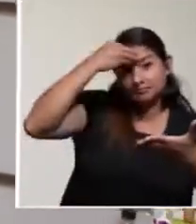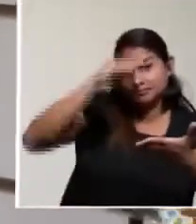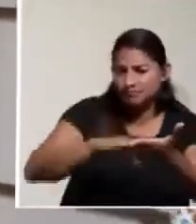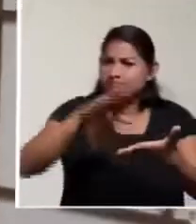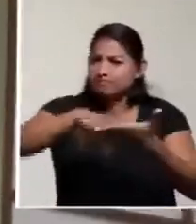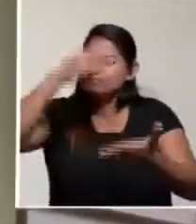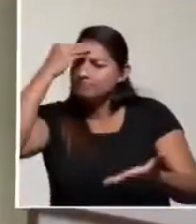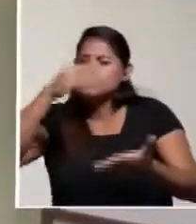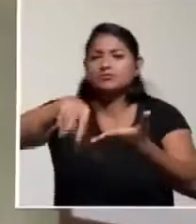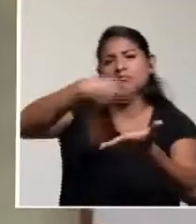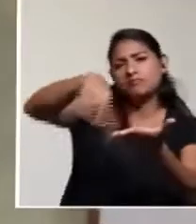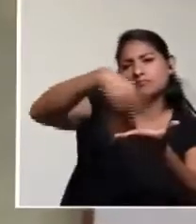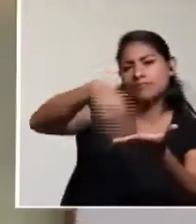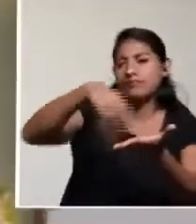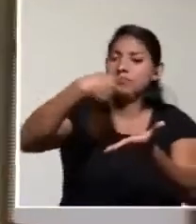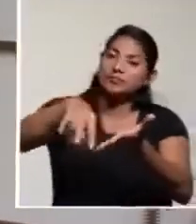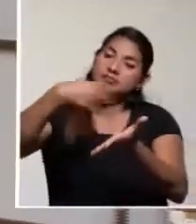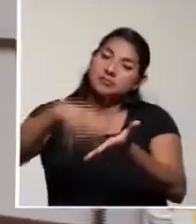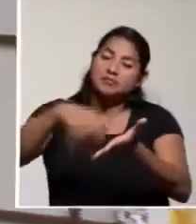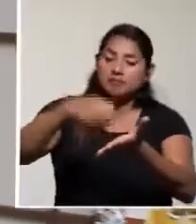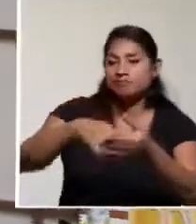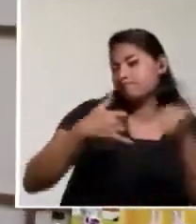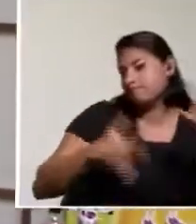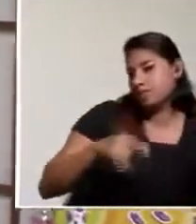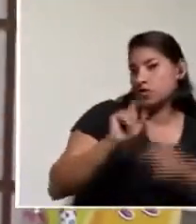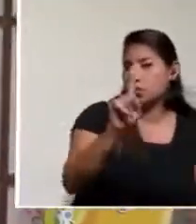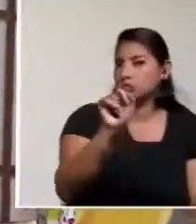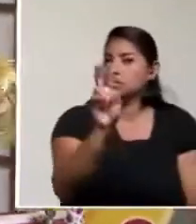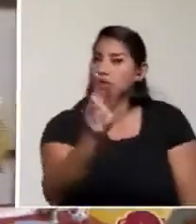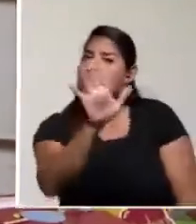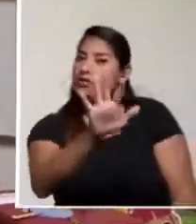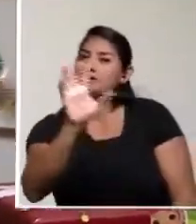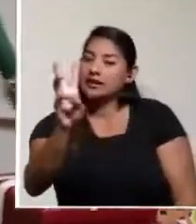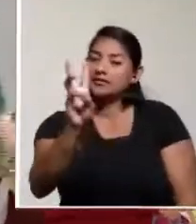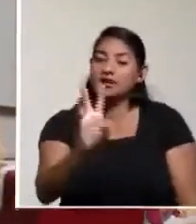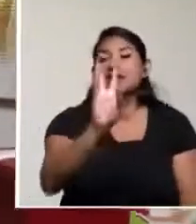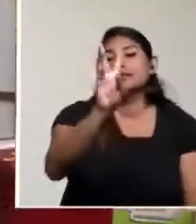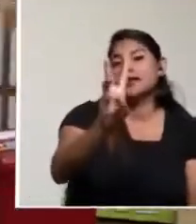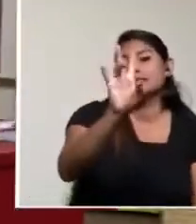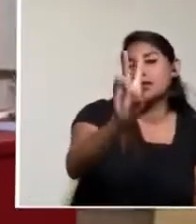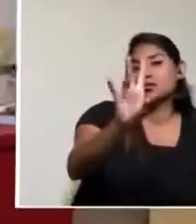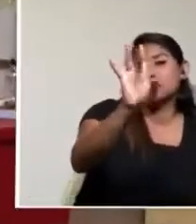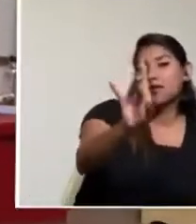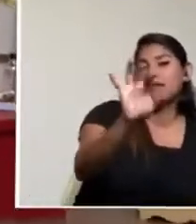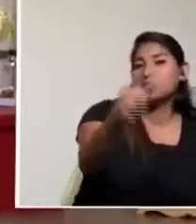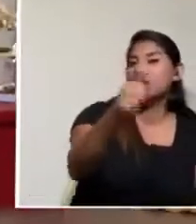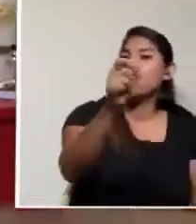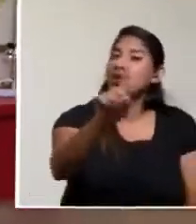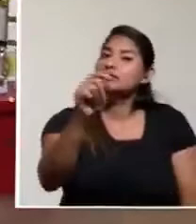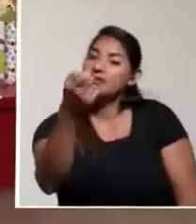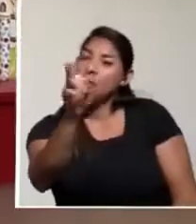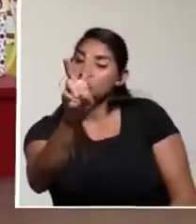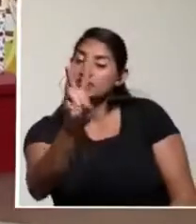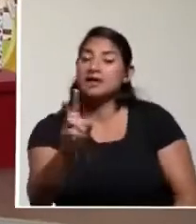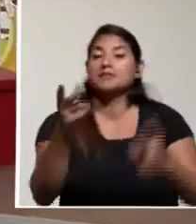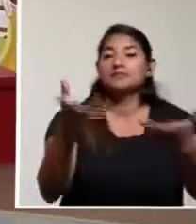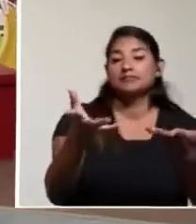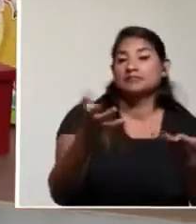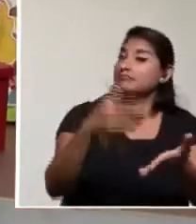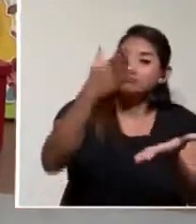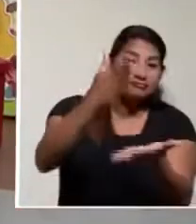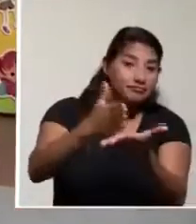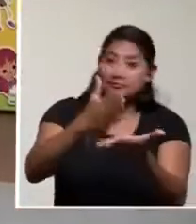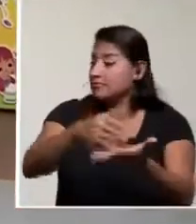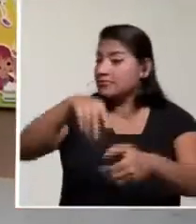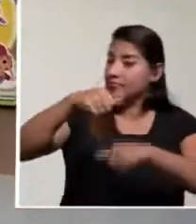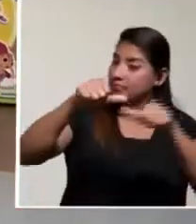a bailar el rock and roll. 1, 2, 3, 4, 5, 6, 7, 8, 9, 10, 11, 12. No dejes